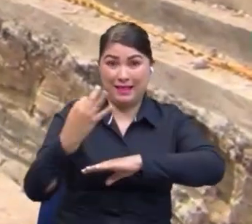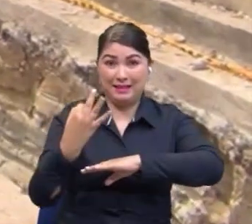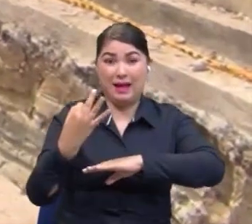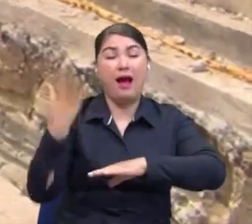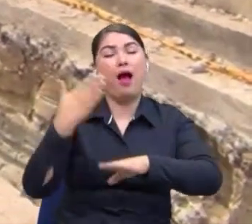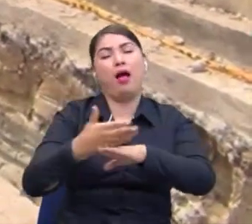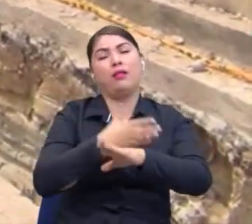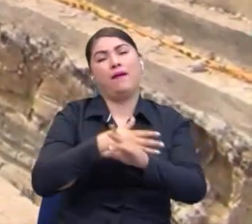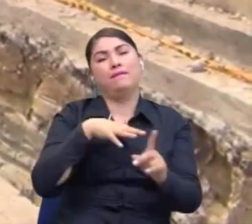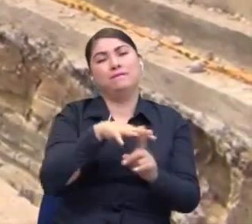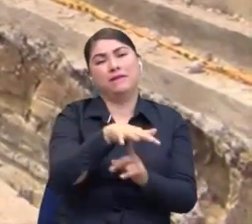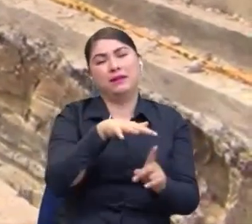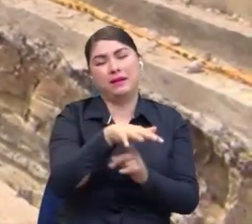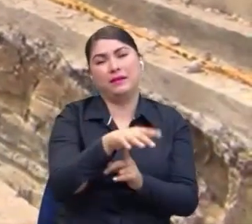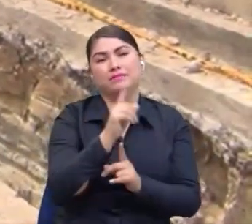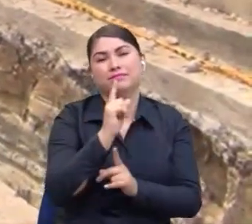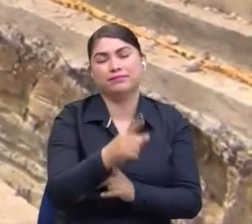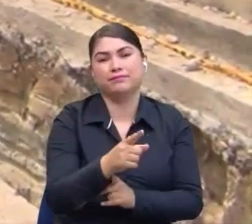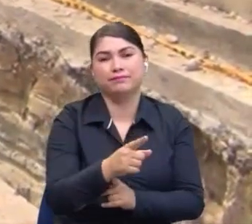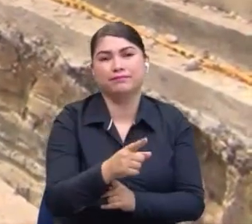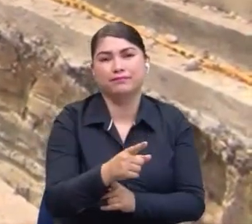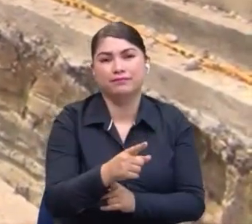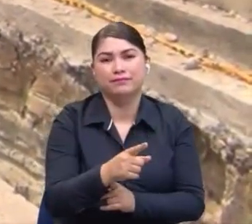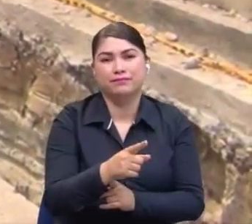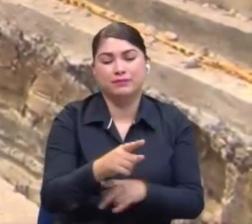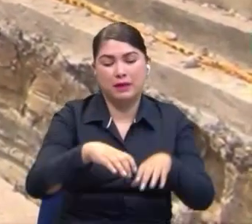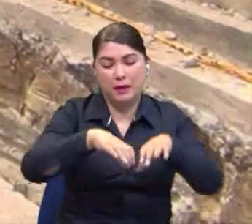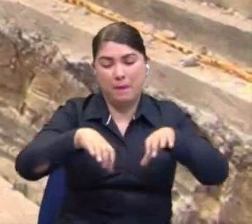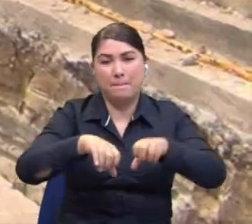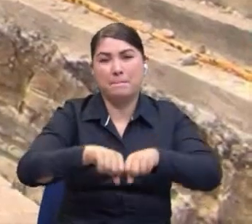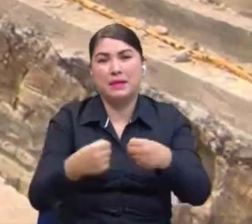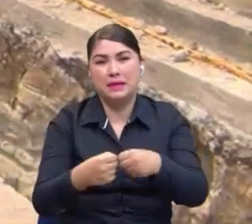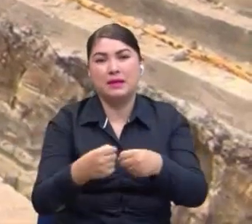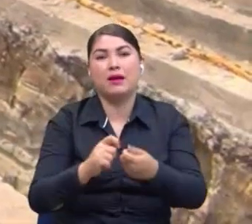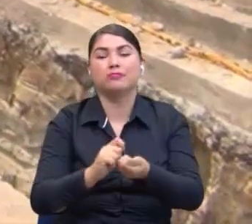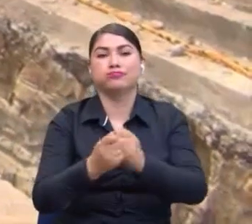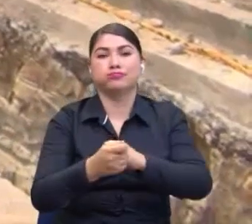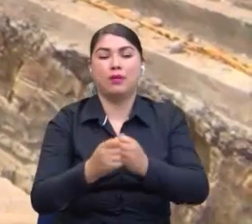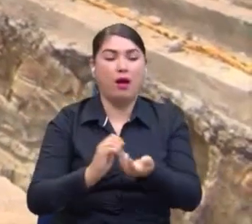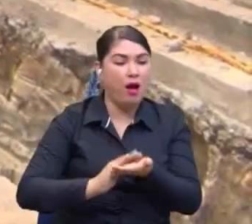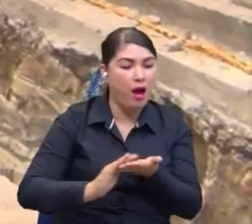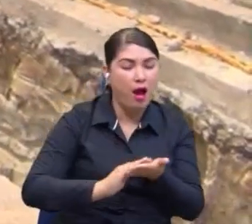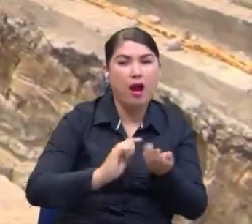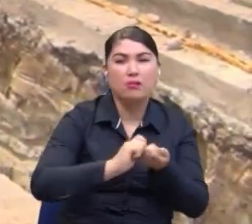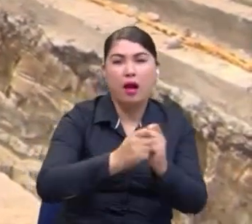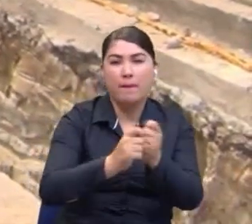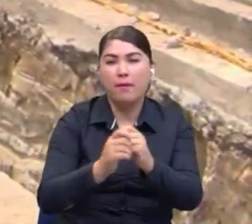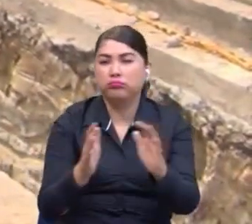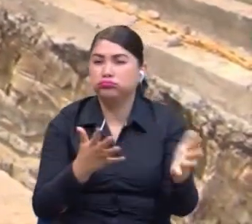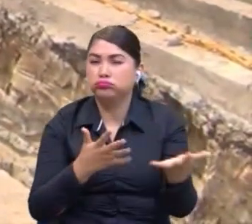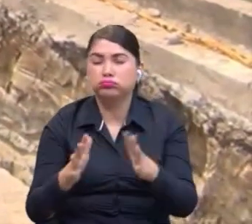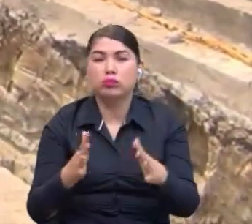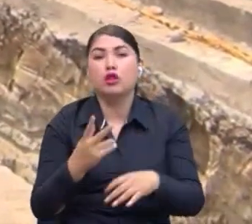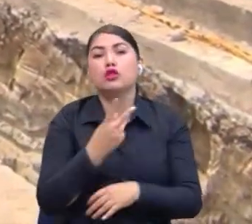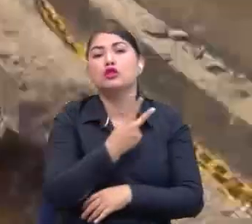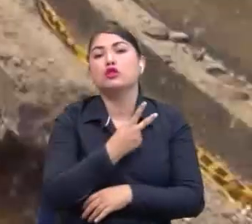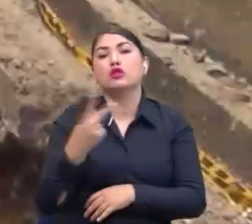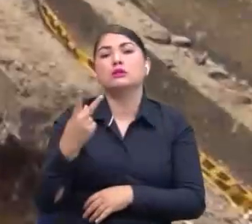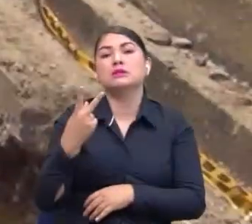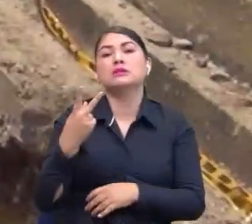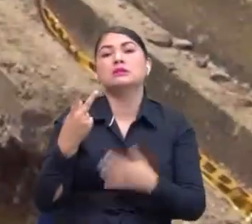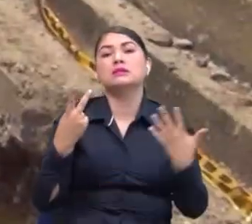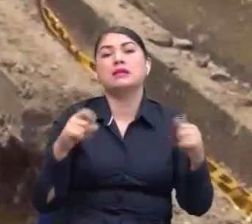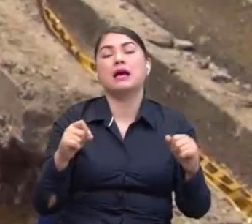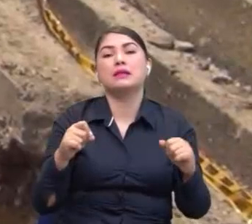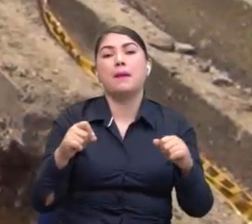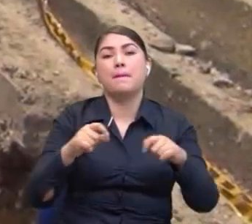viendo afectadas con el colapso del alcantarillado pluvial. Okay. Se están cambiando aproximadamente 260